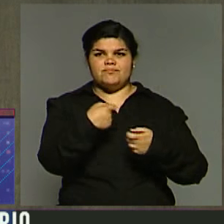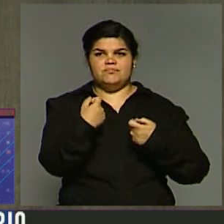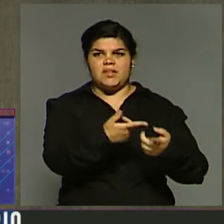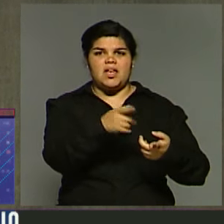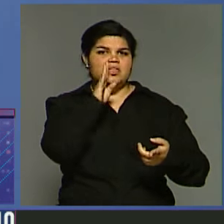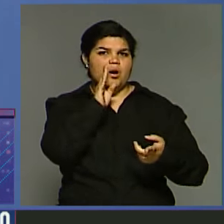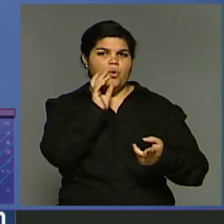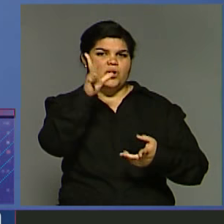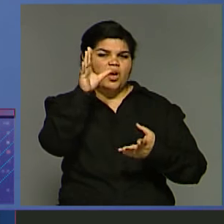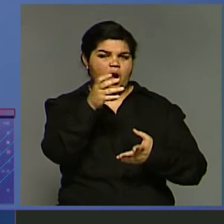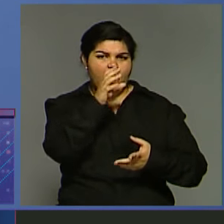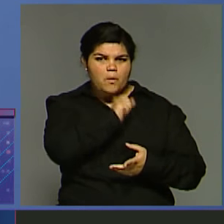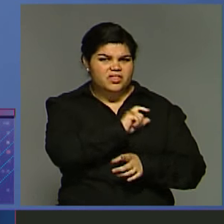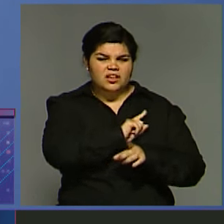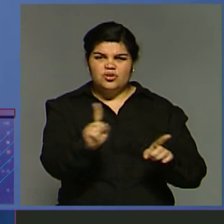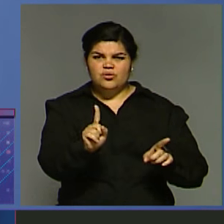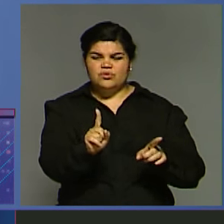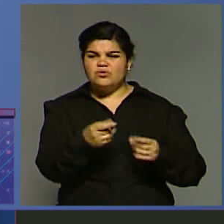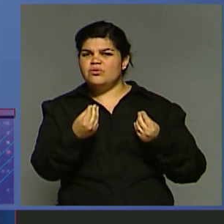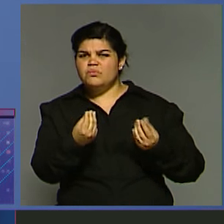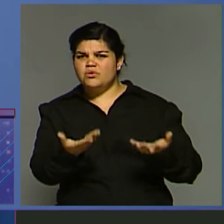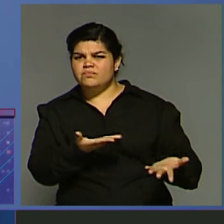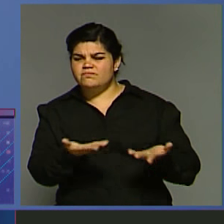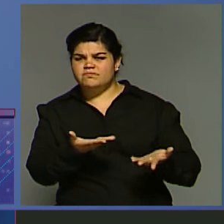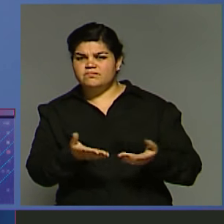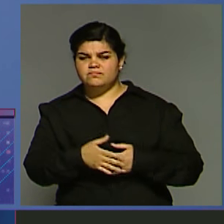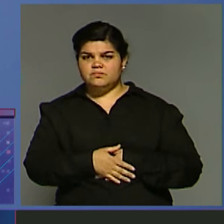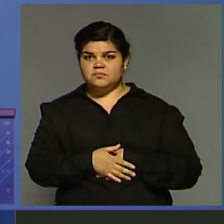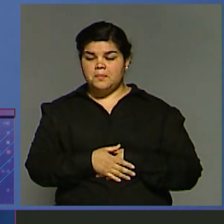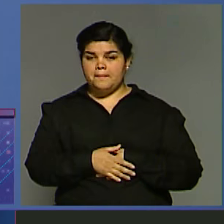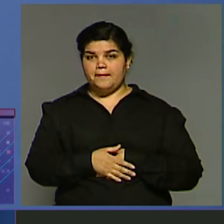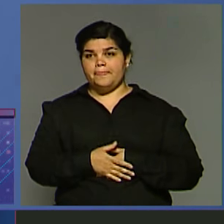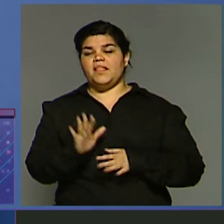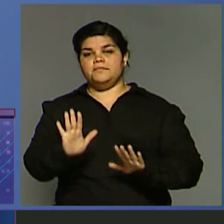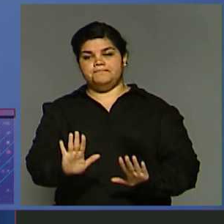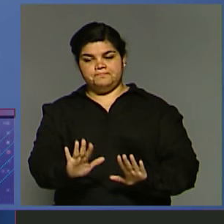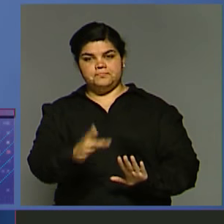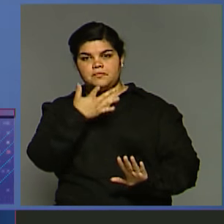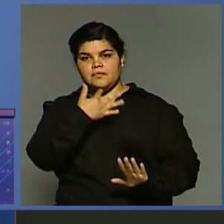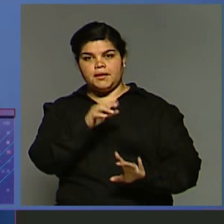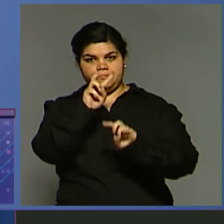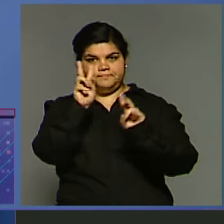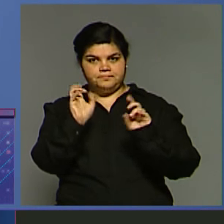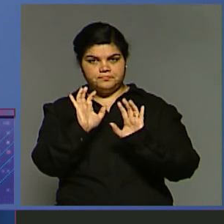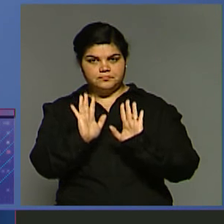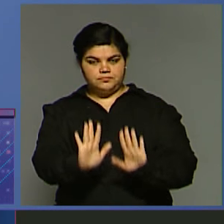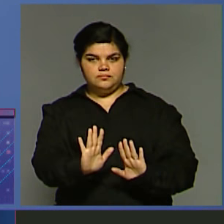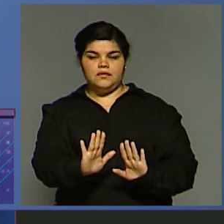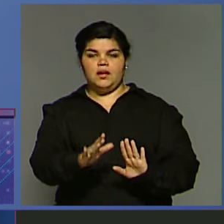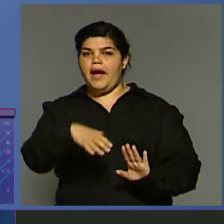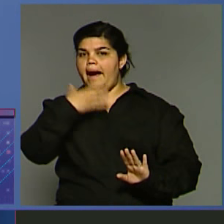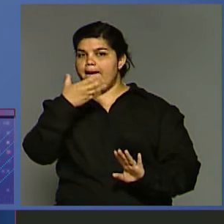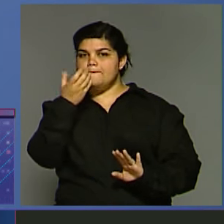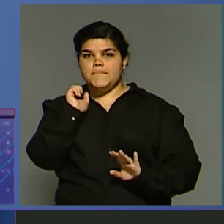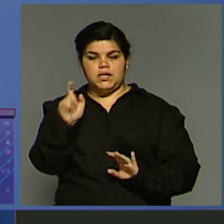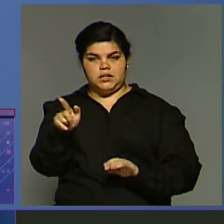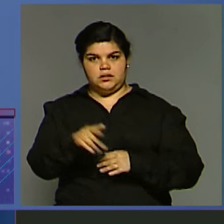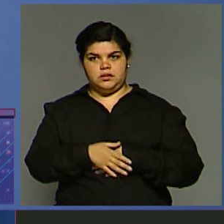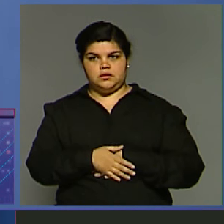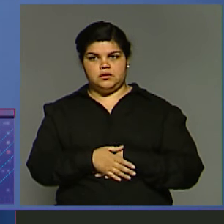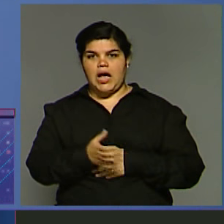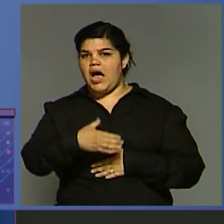estadounidense? El tema es así, y hay que entender una política de Apple hace mucho tiempo. A Apple les importa